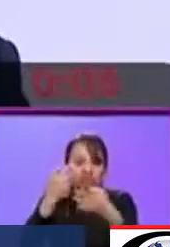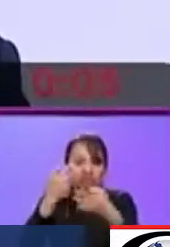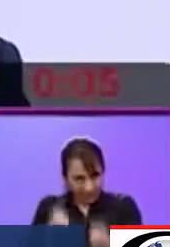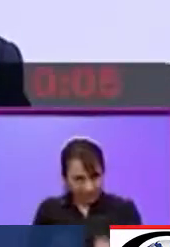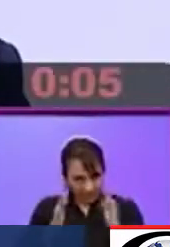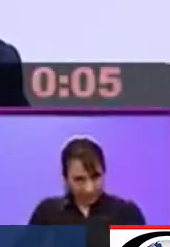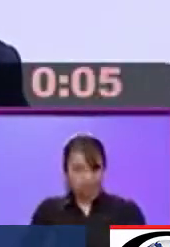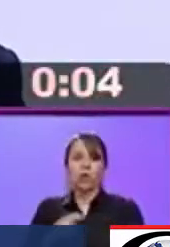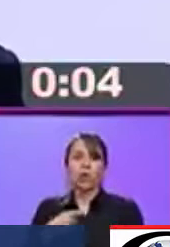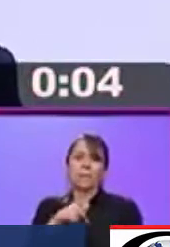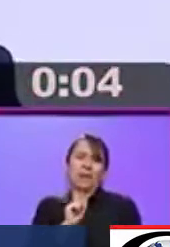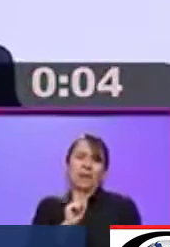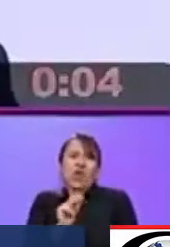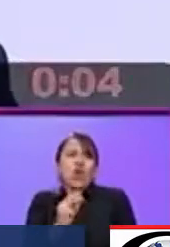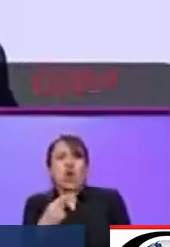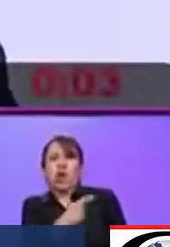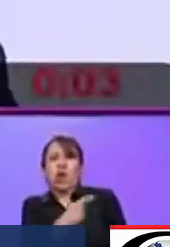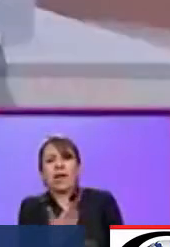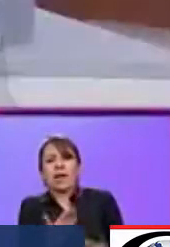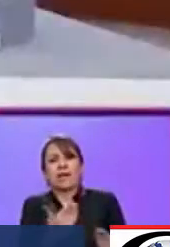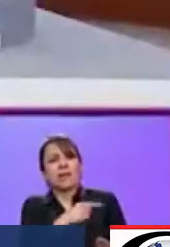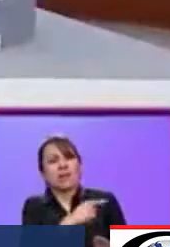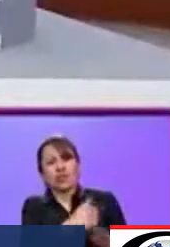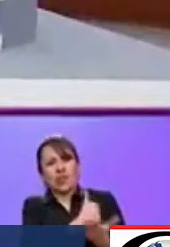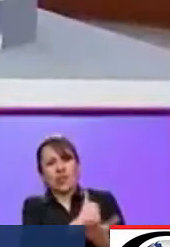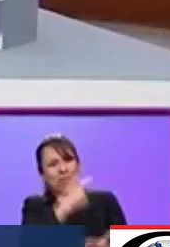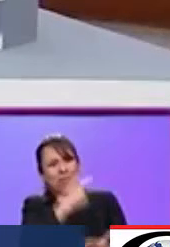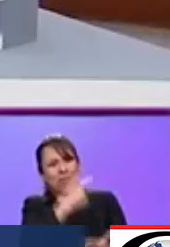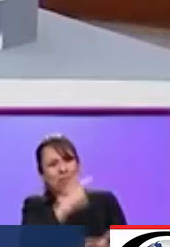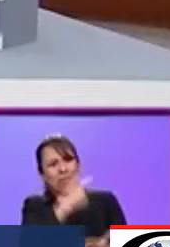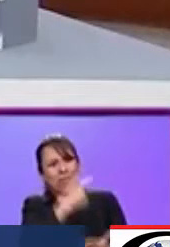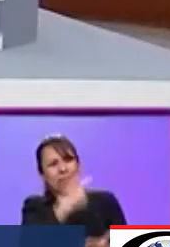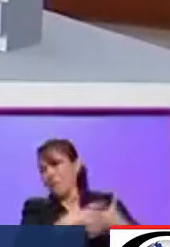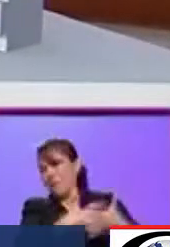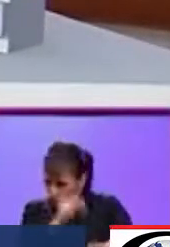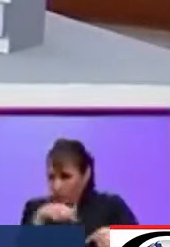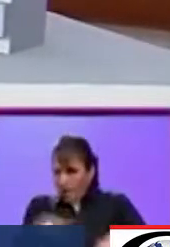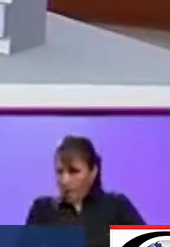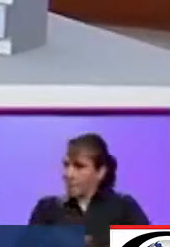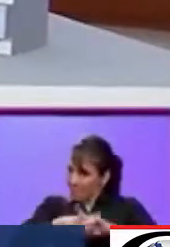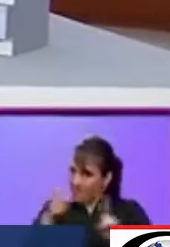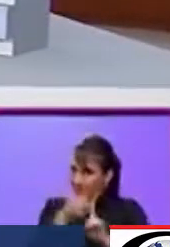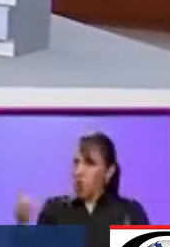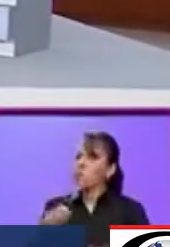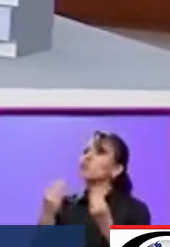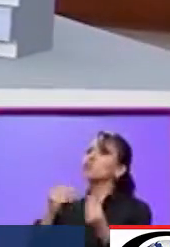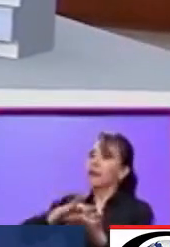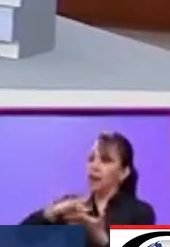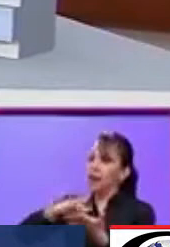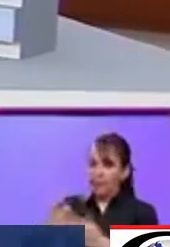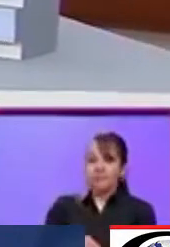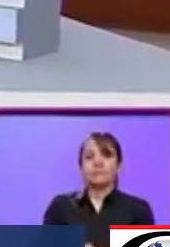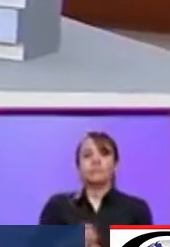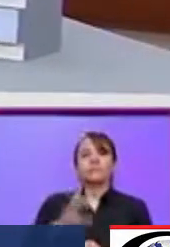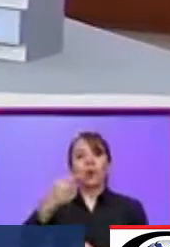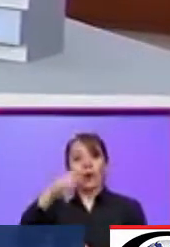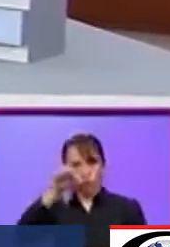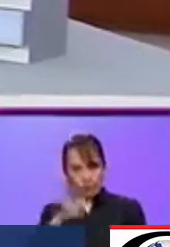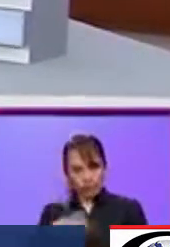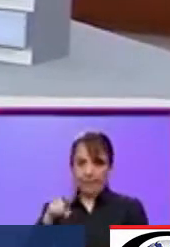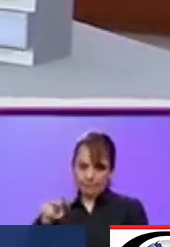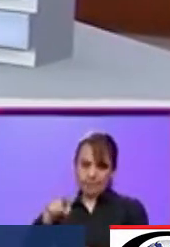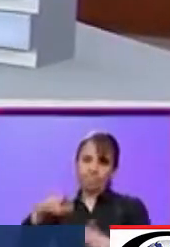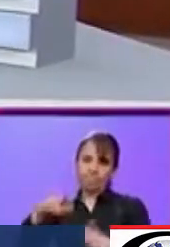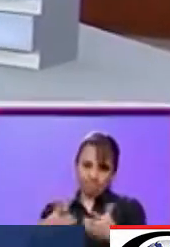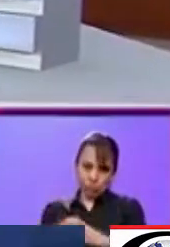crecimiento en todos los ciudadanos que no han decidido en su voto. Pues yo les diría muy concretamente: hay